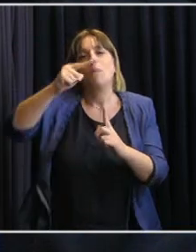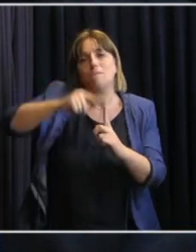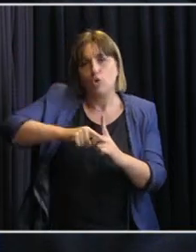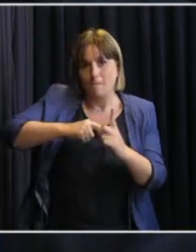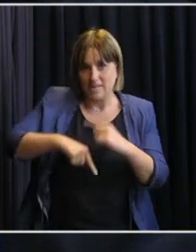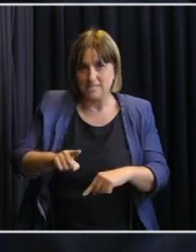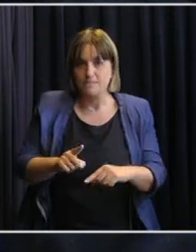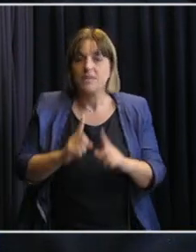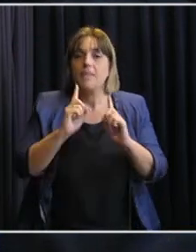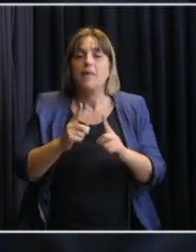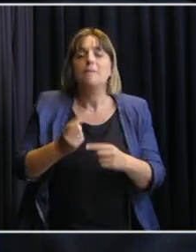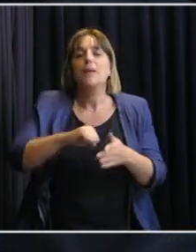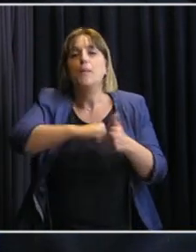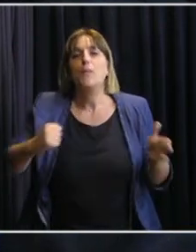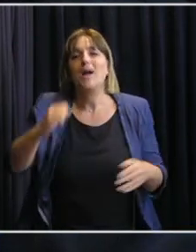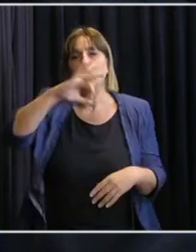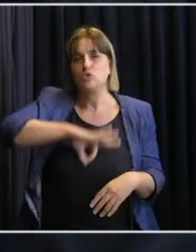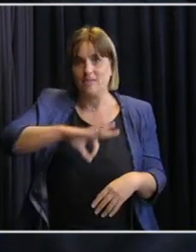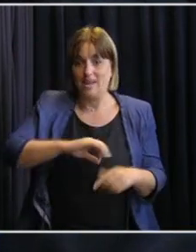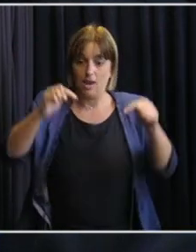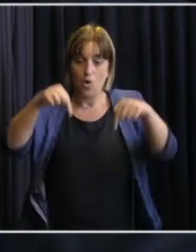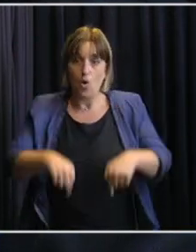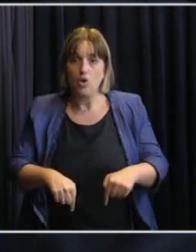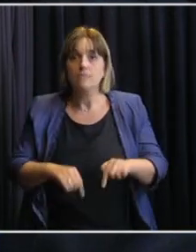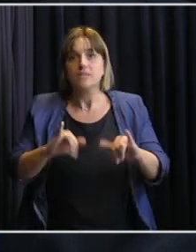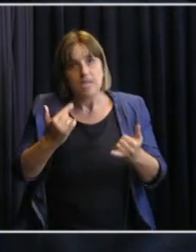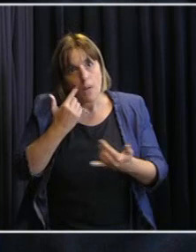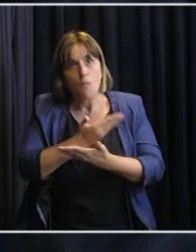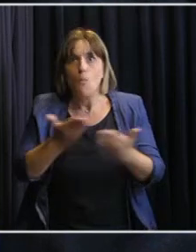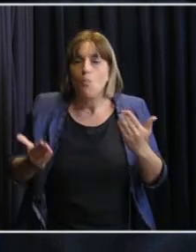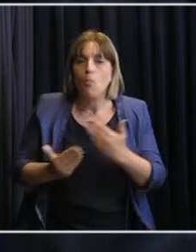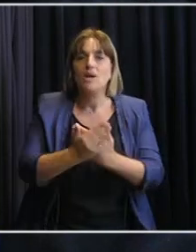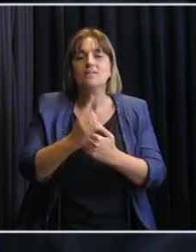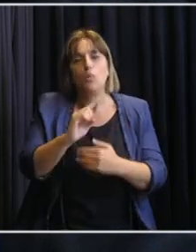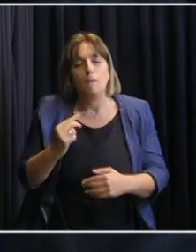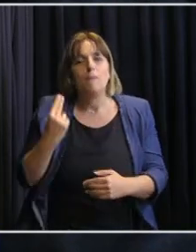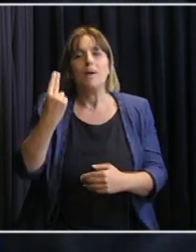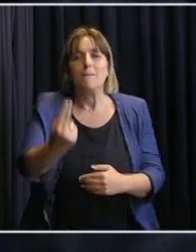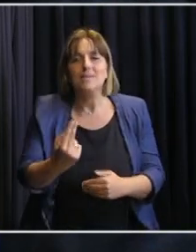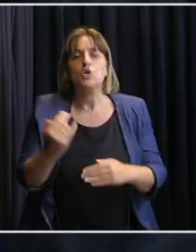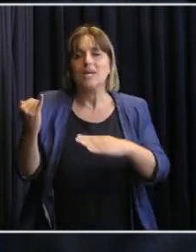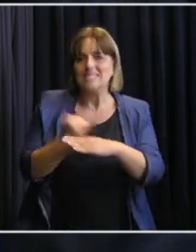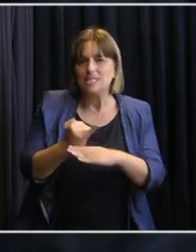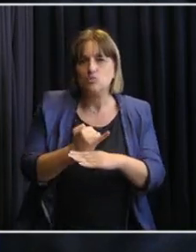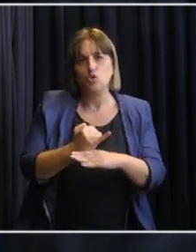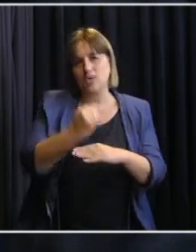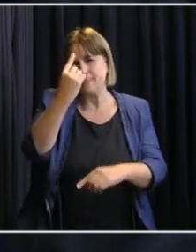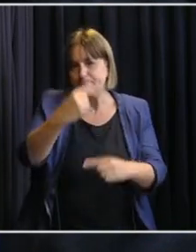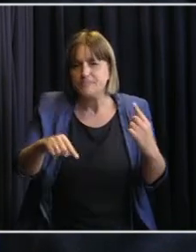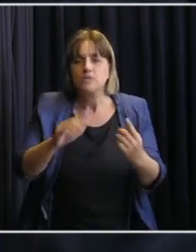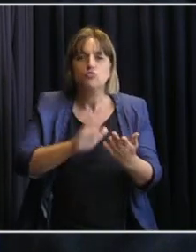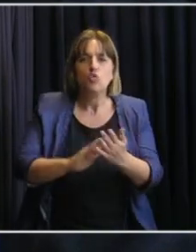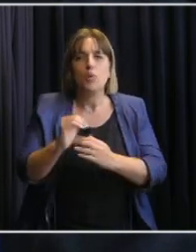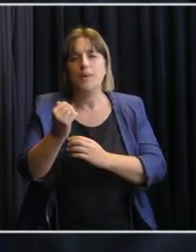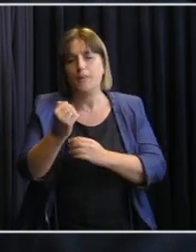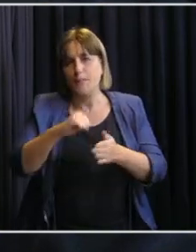Finalmente, el Banco Central de Uruguay, el día de hoy, ha publicado una autorización a las instituciones de intervención